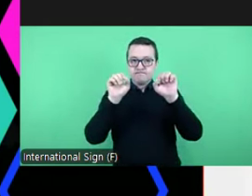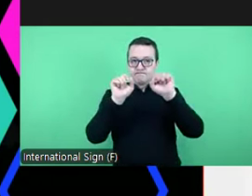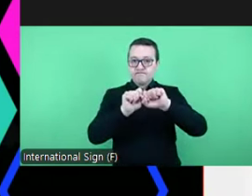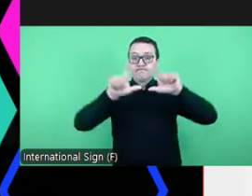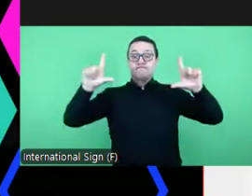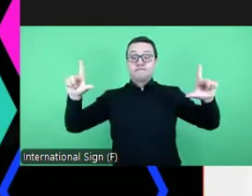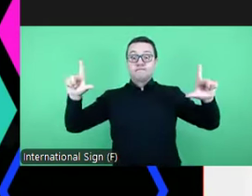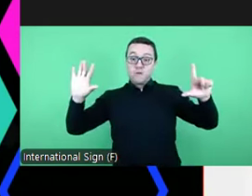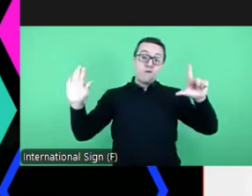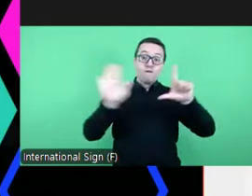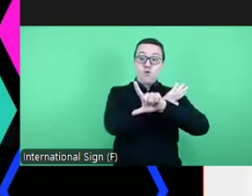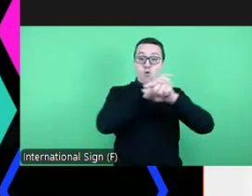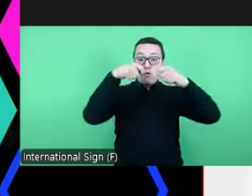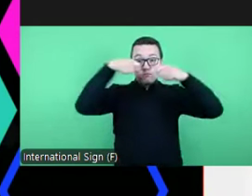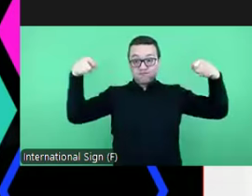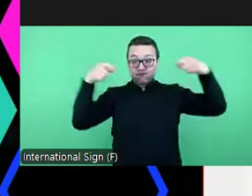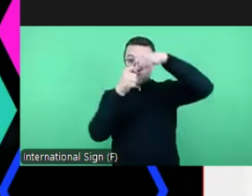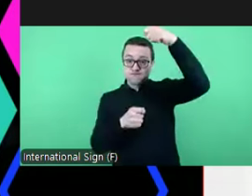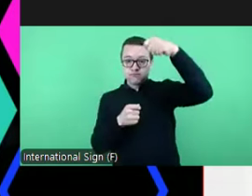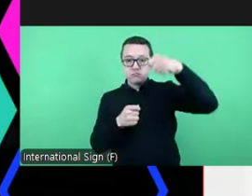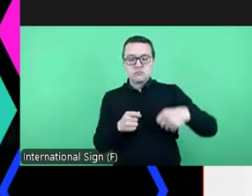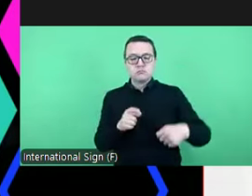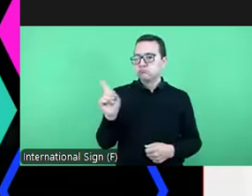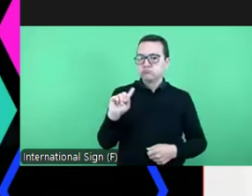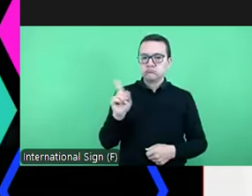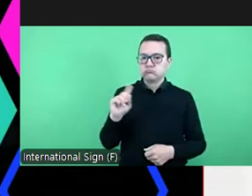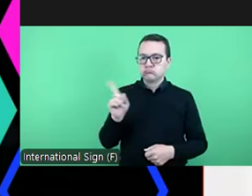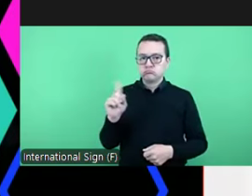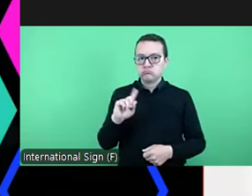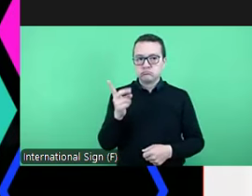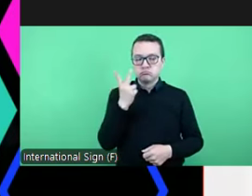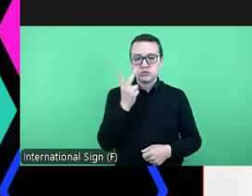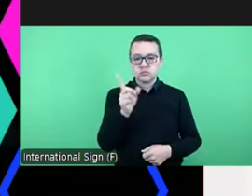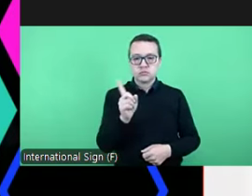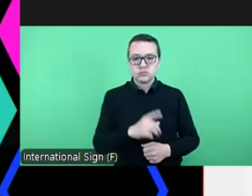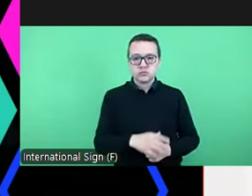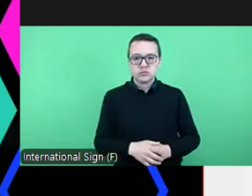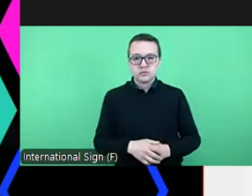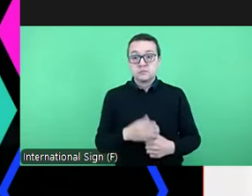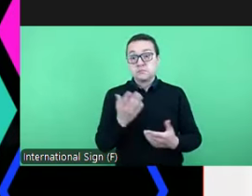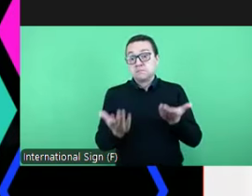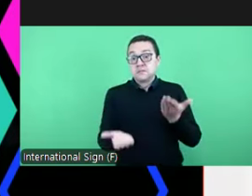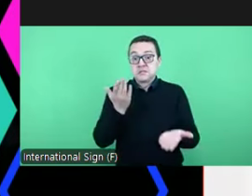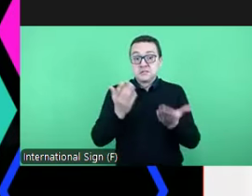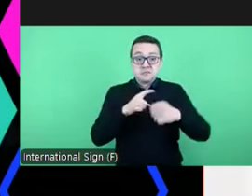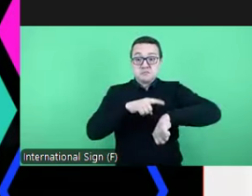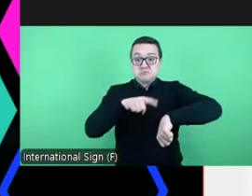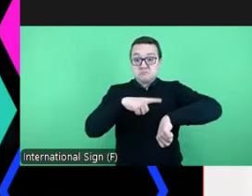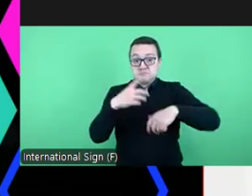presentación. Ainda não? No, Not aún no. yet? A veces demora un poquito,